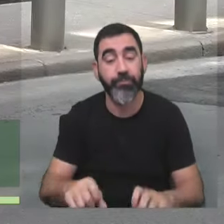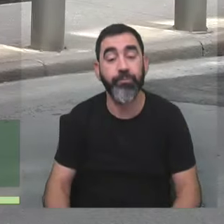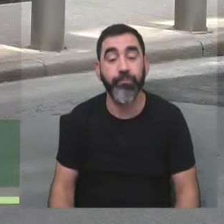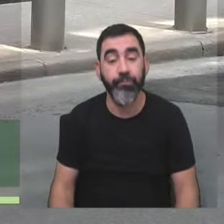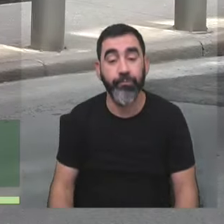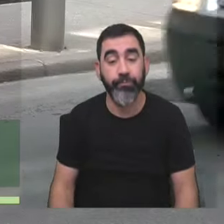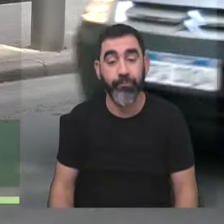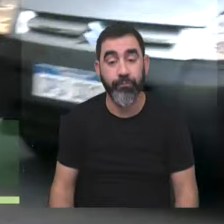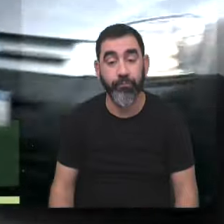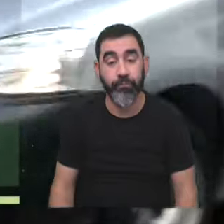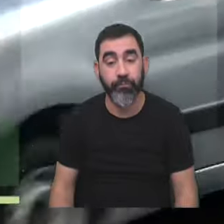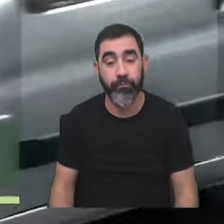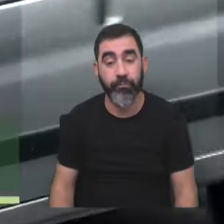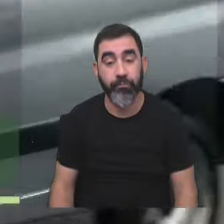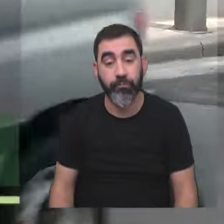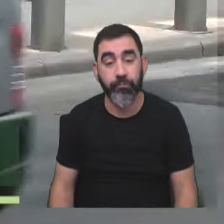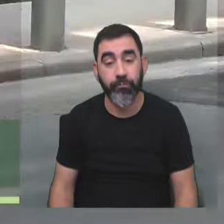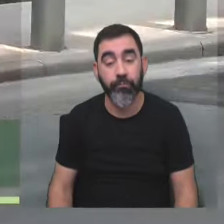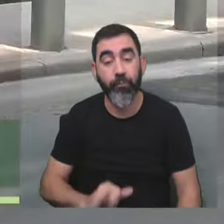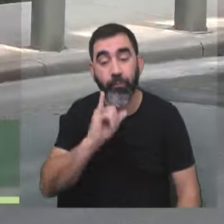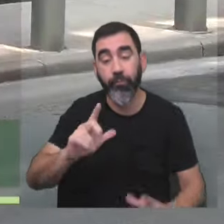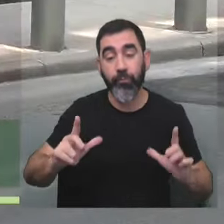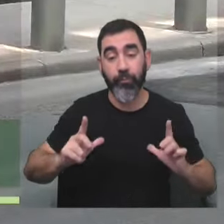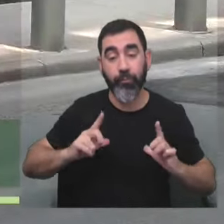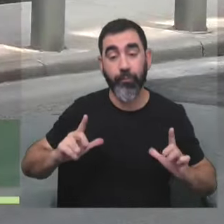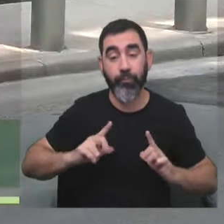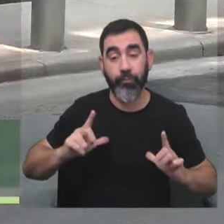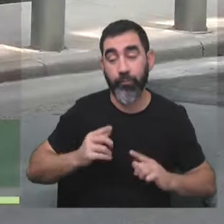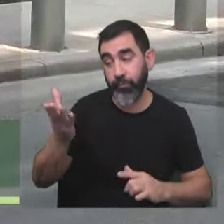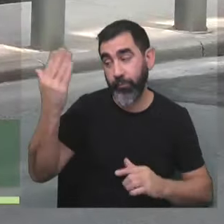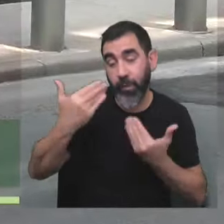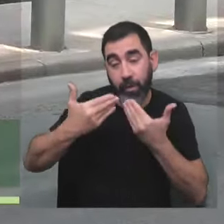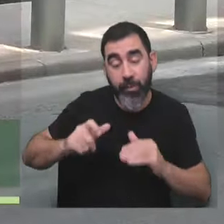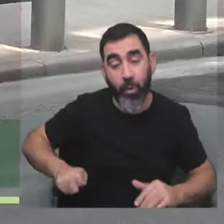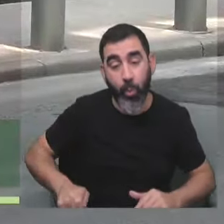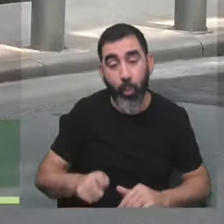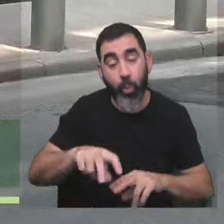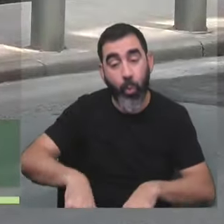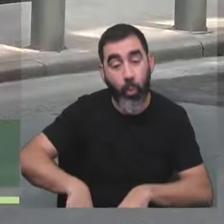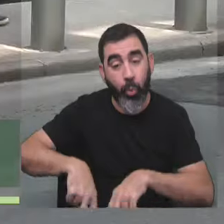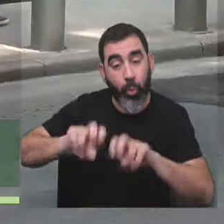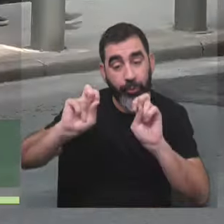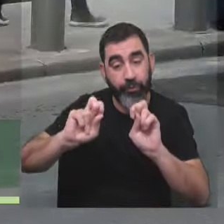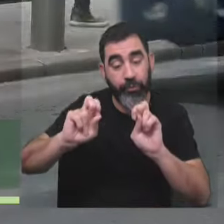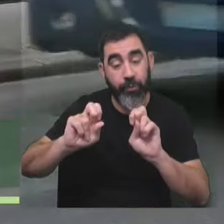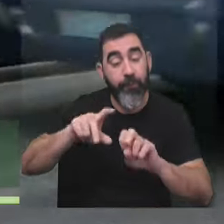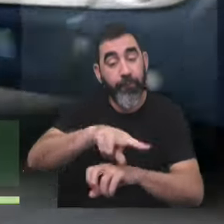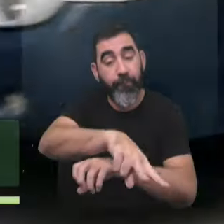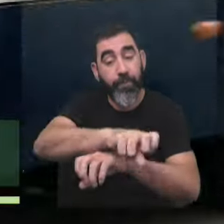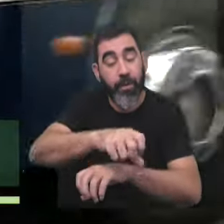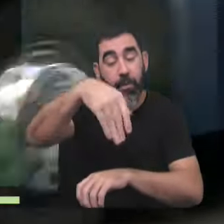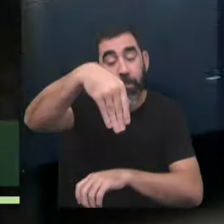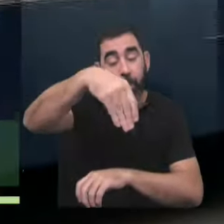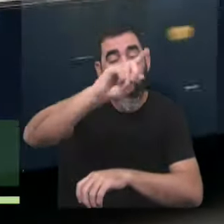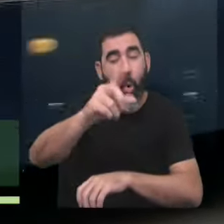una noticia que se estaba esperando desde que empezó esta investigación de oficio cuando el fiscal